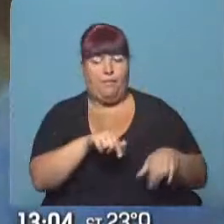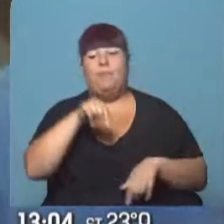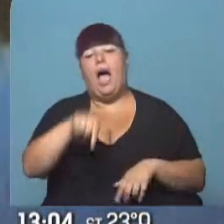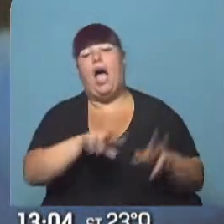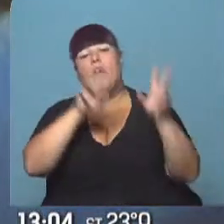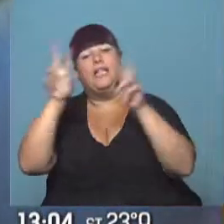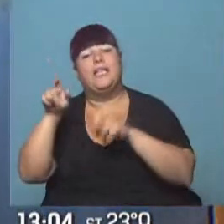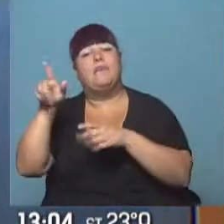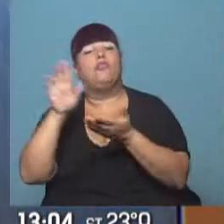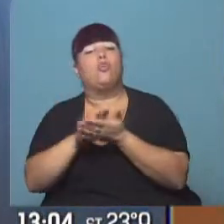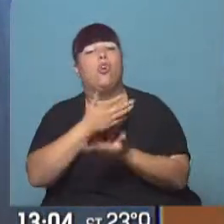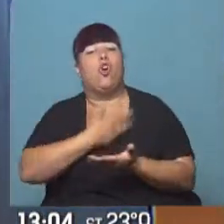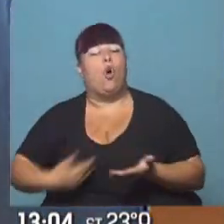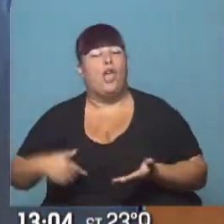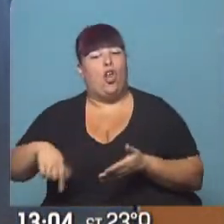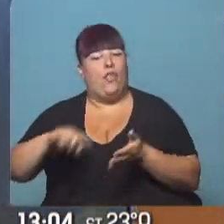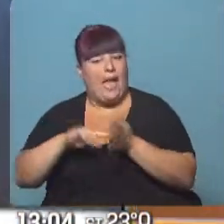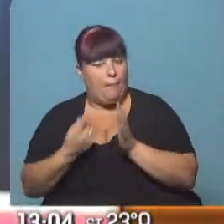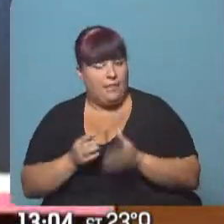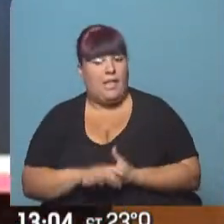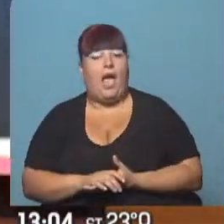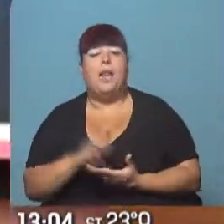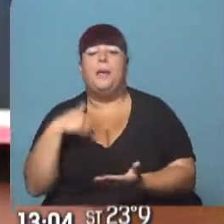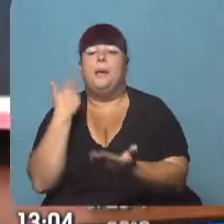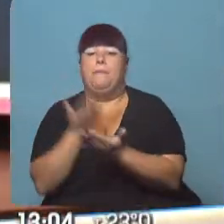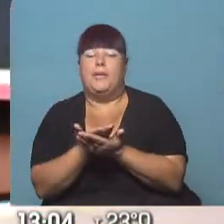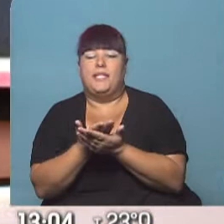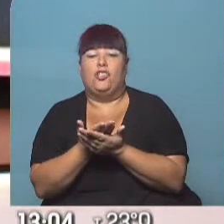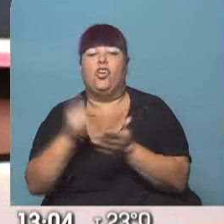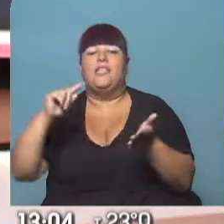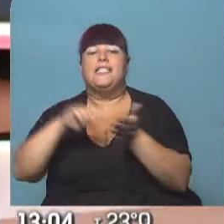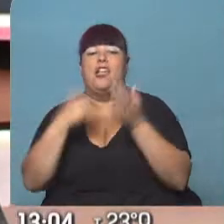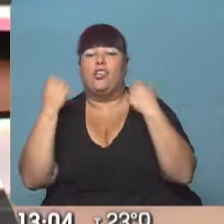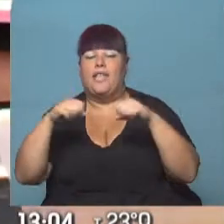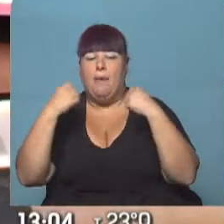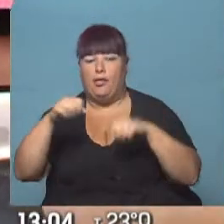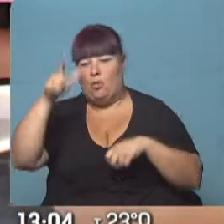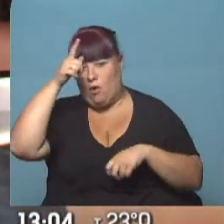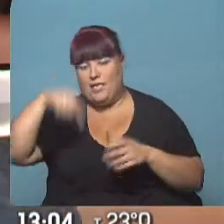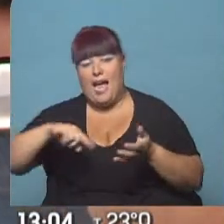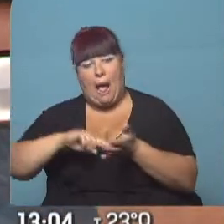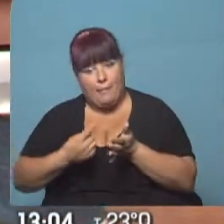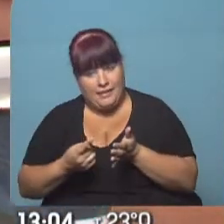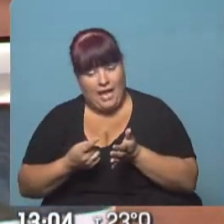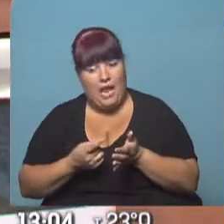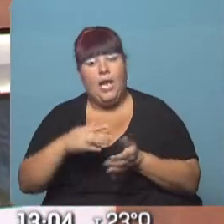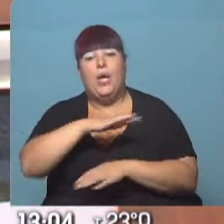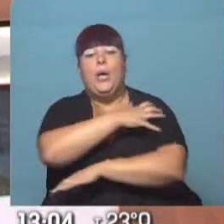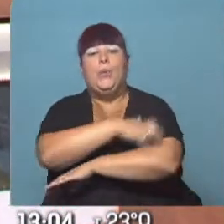Ahora nos ocupamos de lo que ha hecho el gobierno porteño porque ha presentado el primer centro de entrenamiento de la policía de la ciudad en la